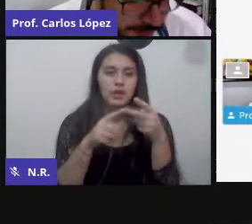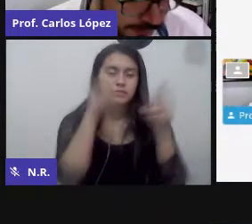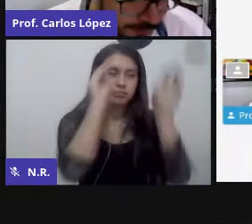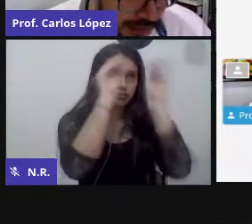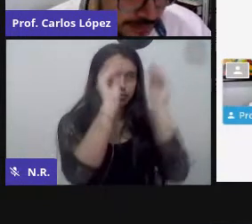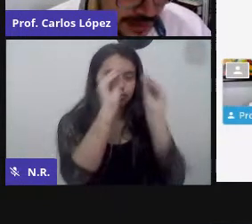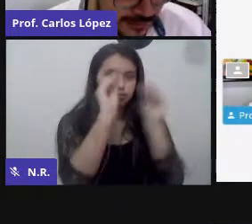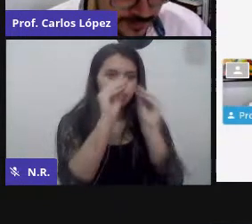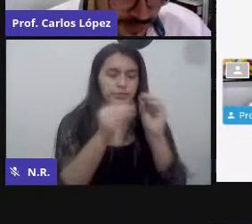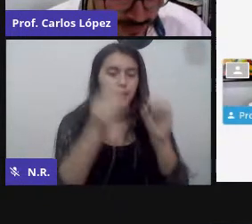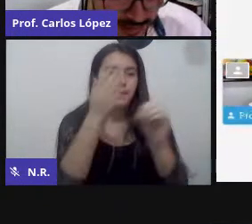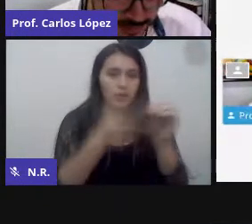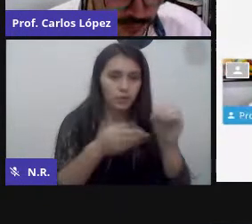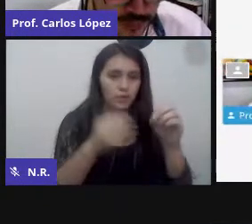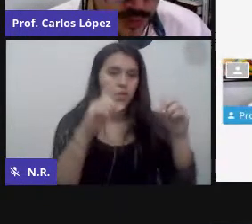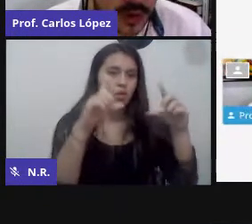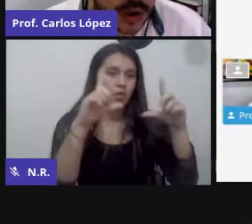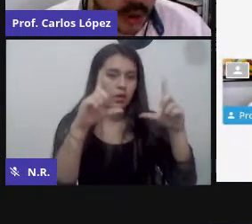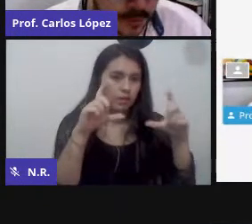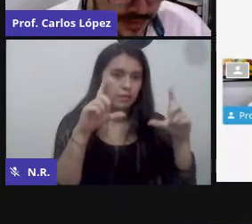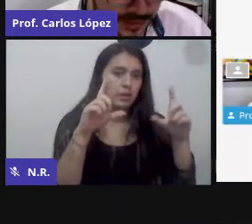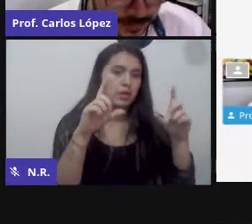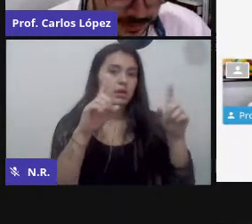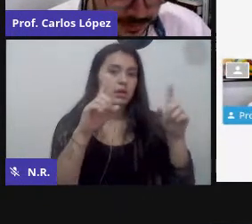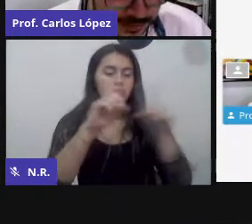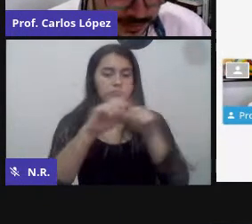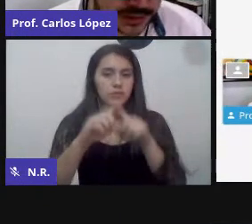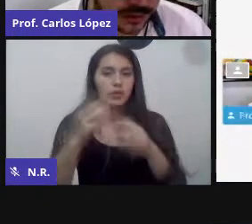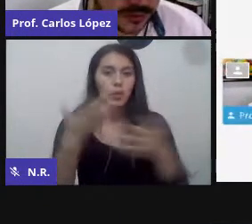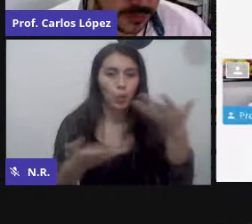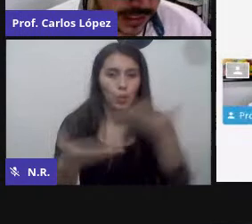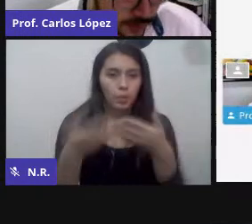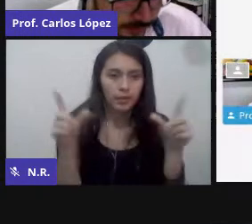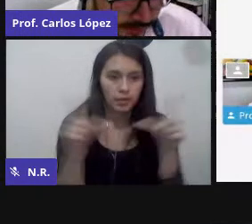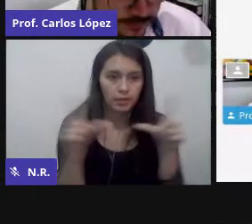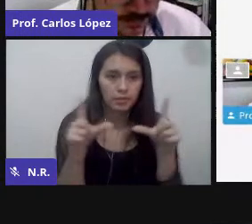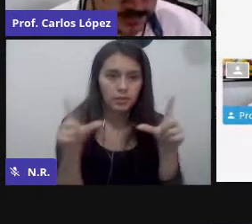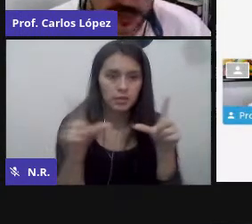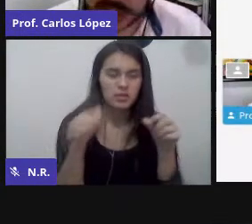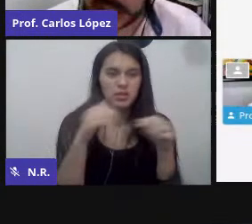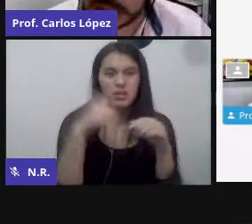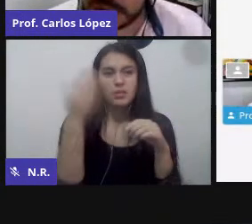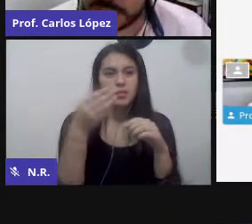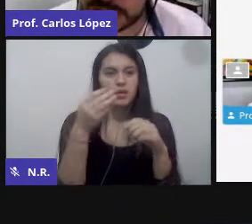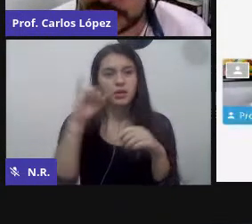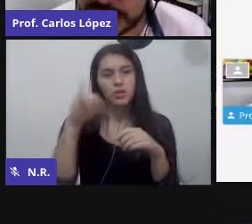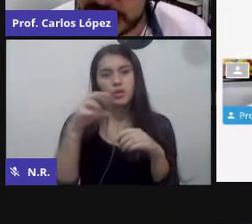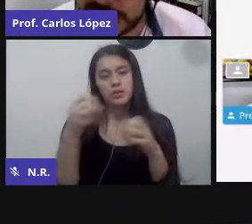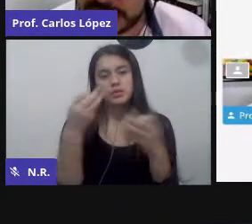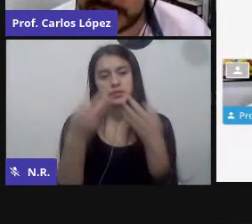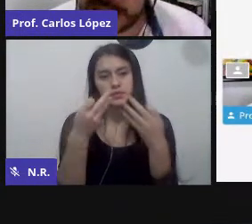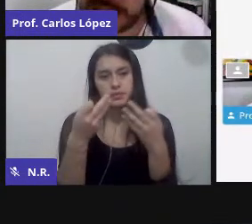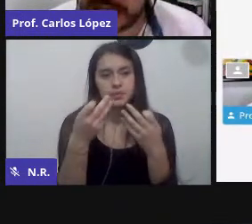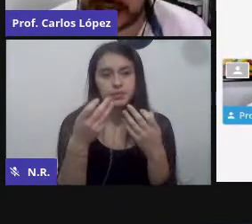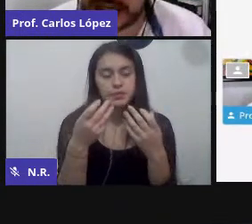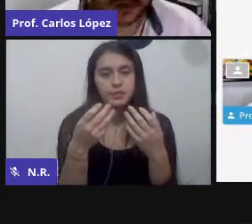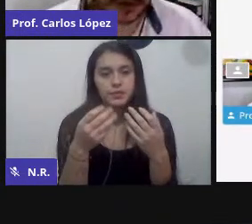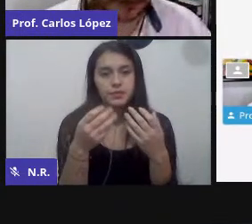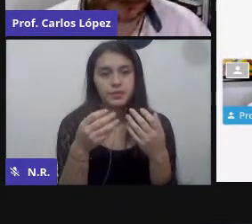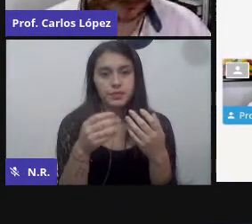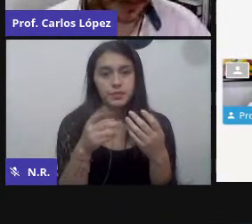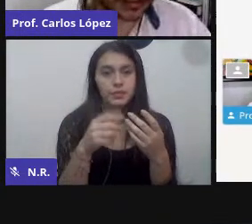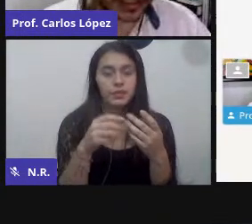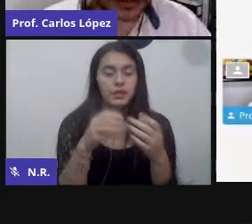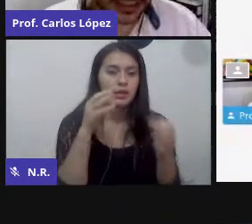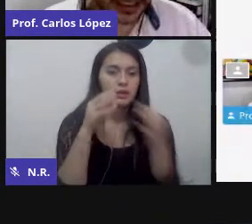de micrófono, cámara, micrófono. Compartir pantalla, ahorita lo va a explicar Jorge. Yo voy a explicar lo de los